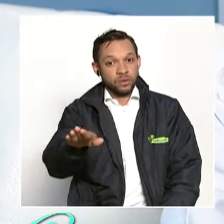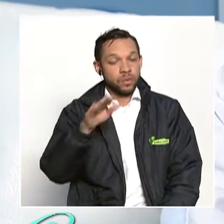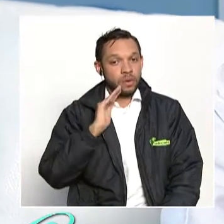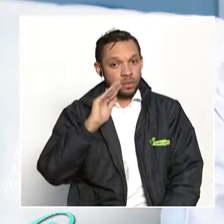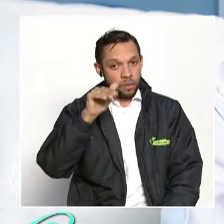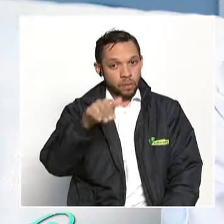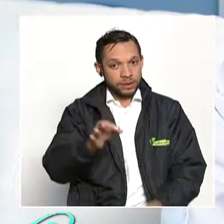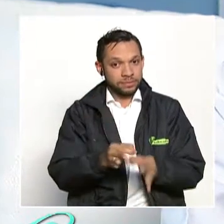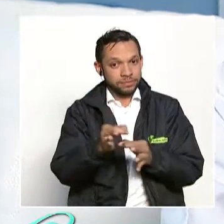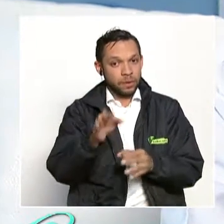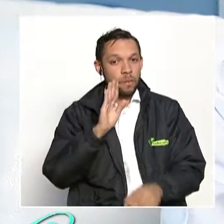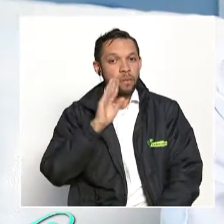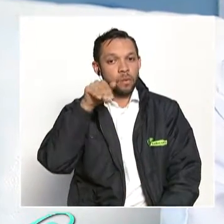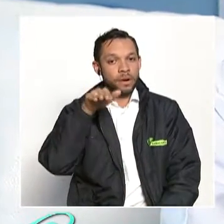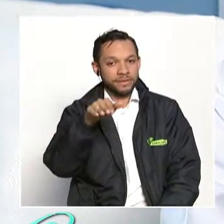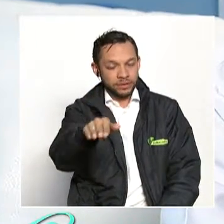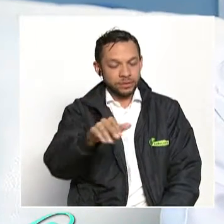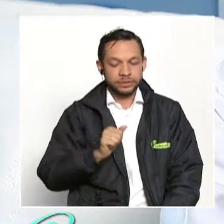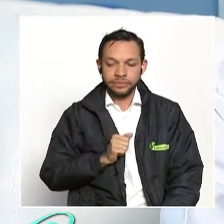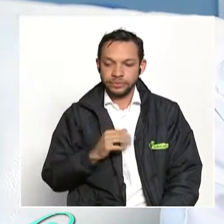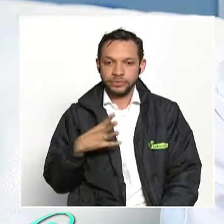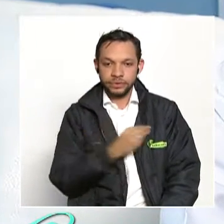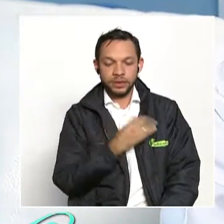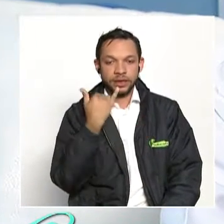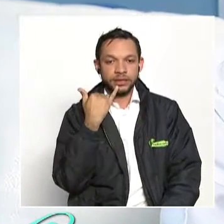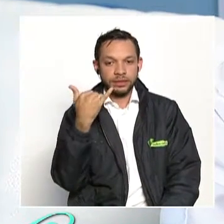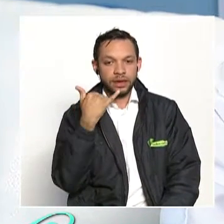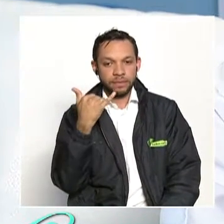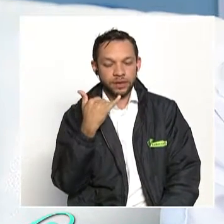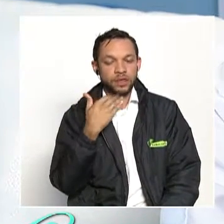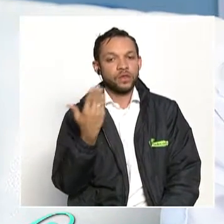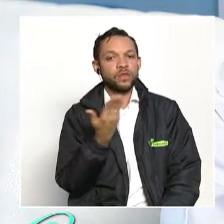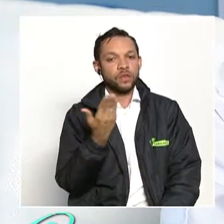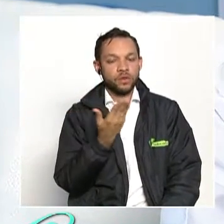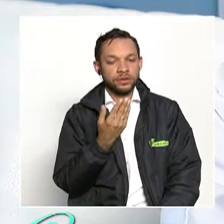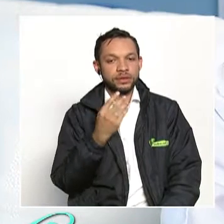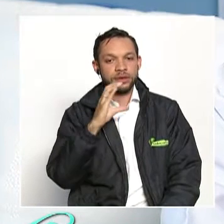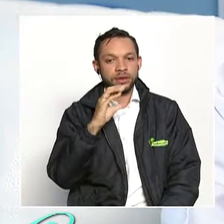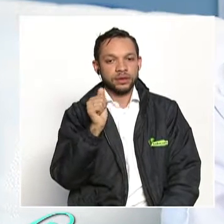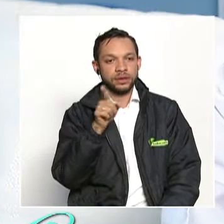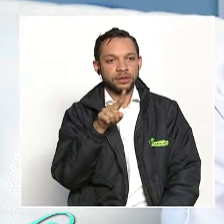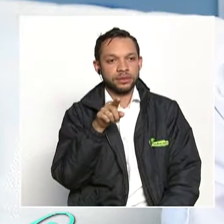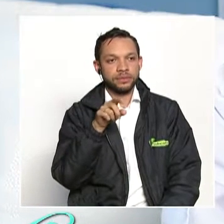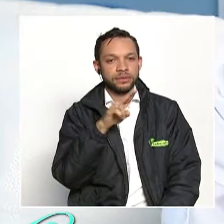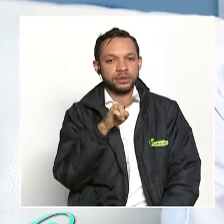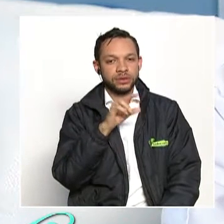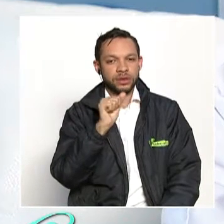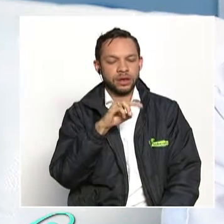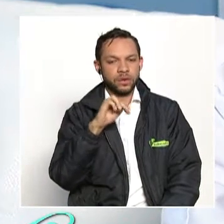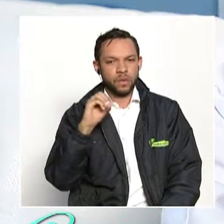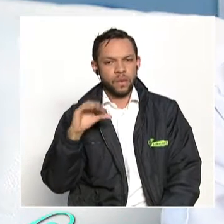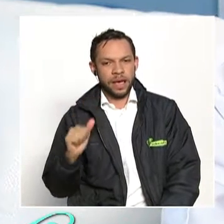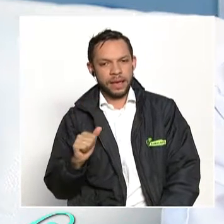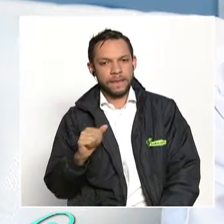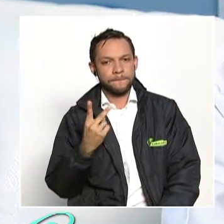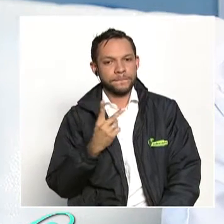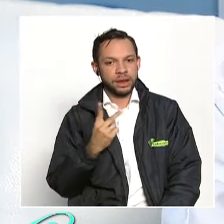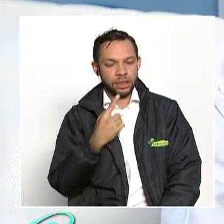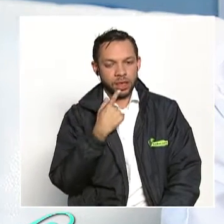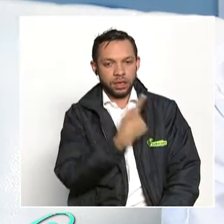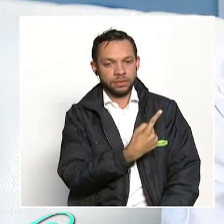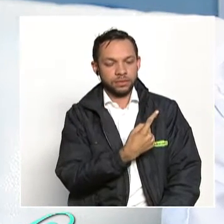libros en el Centro Naturista Casanova Verde, que queda en la calle Segunda con